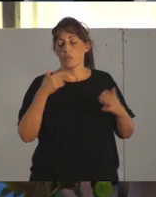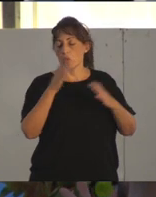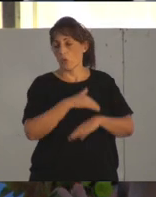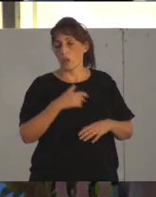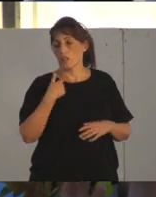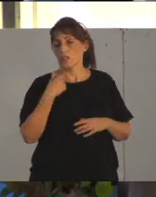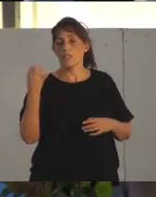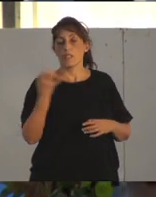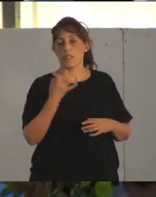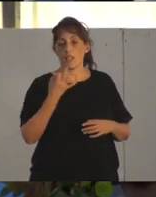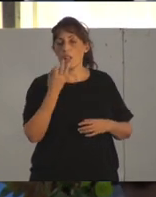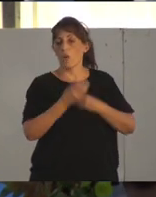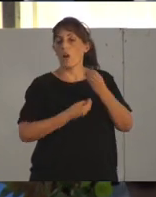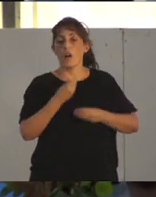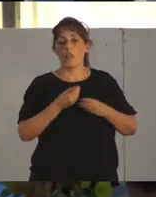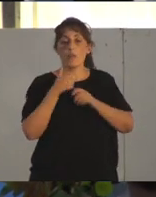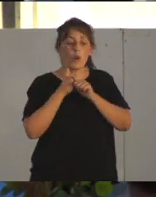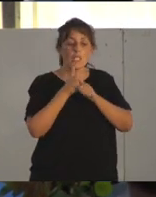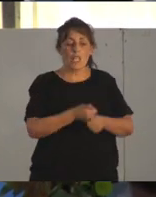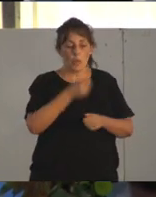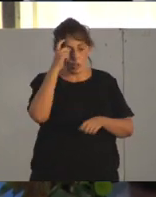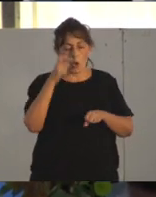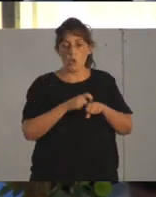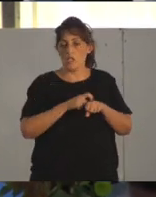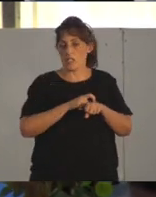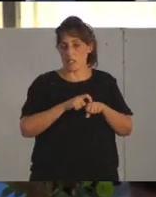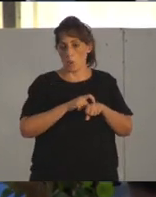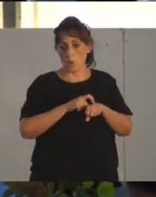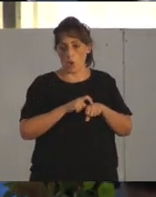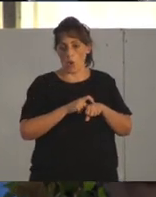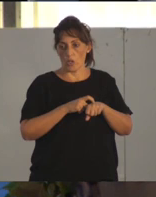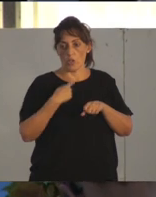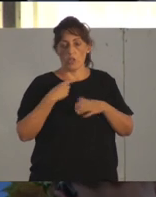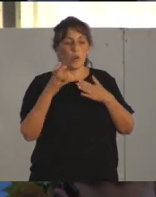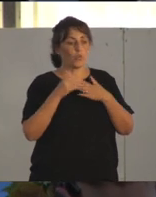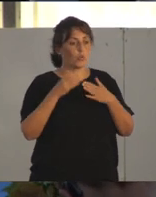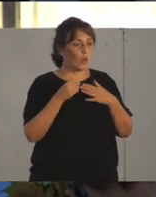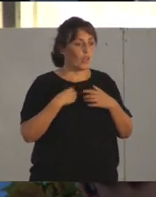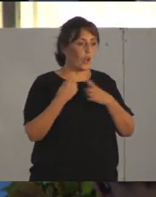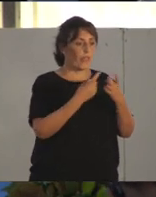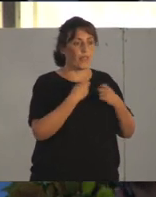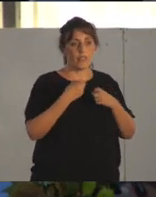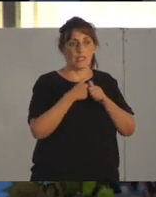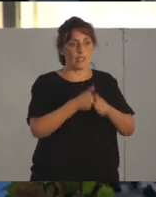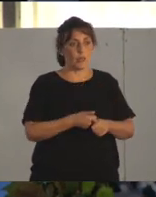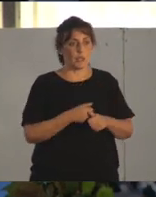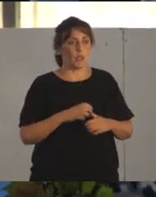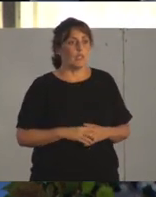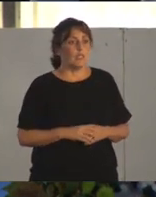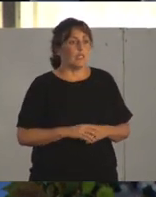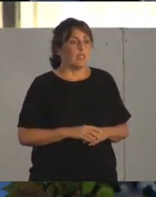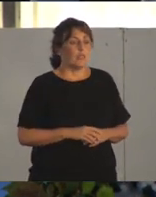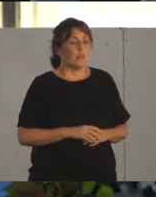se deberá de realizar un seguimiento psicológico en caso de que la persona lo requiera, ¿vale?